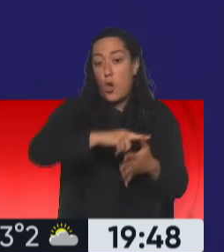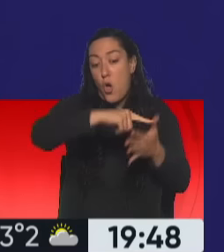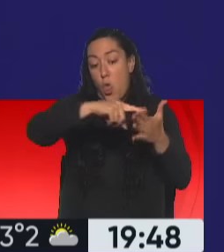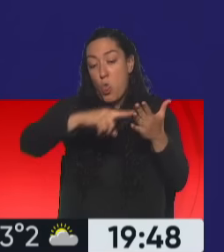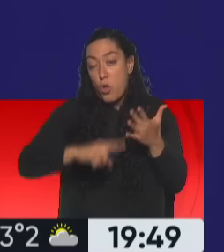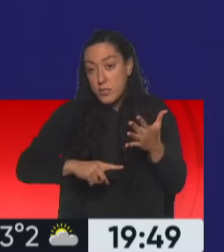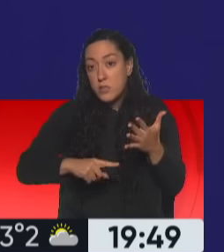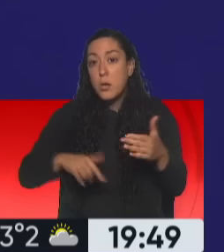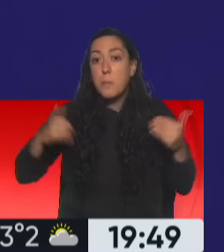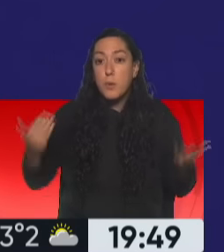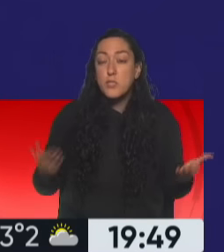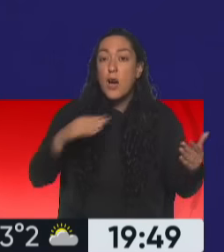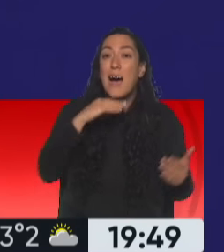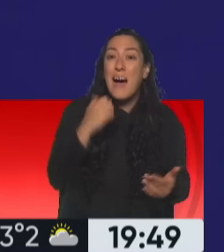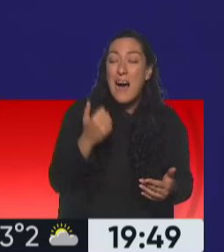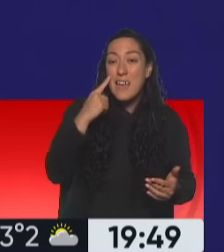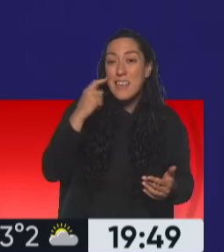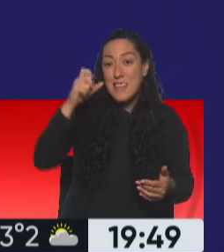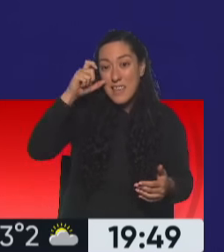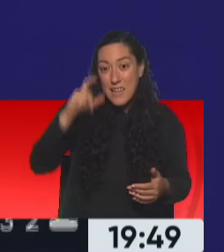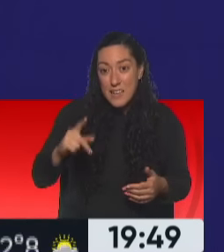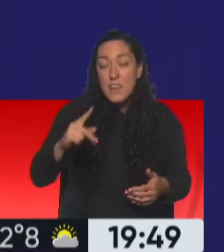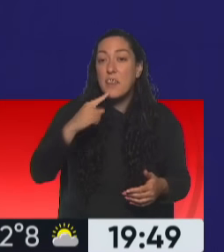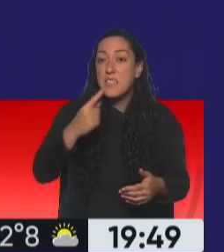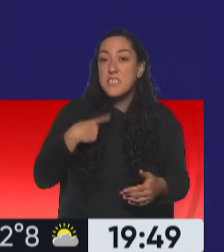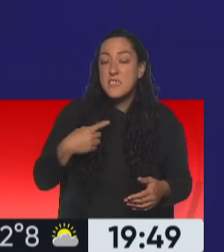No por nada Hayek hablaba de la fatal arrogancia,